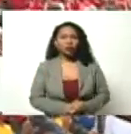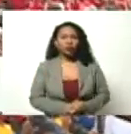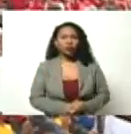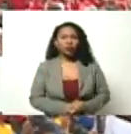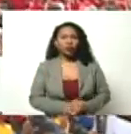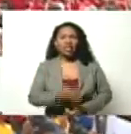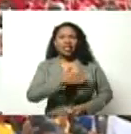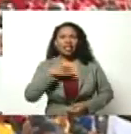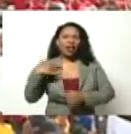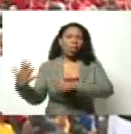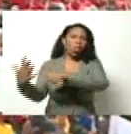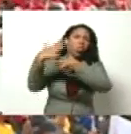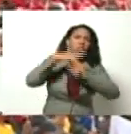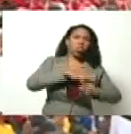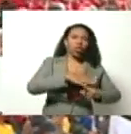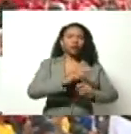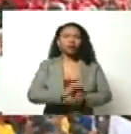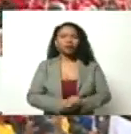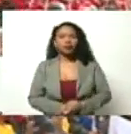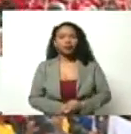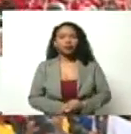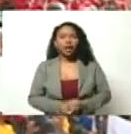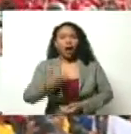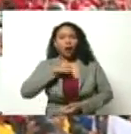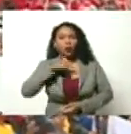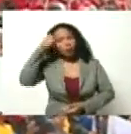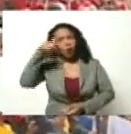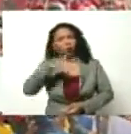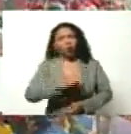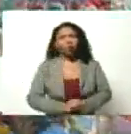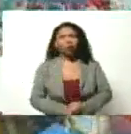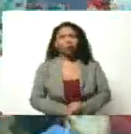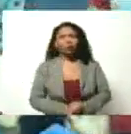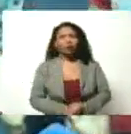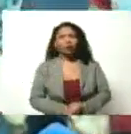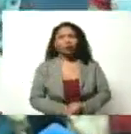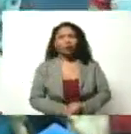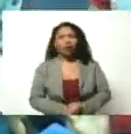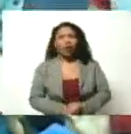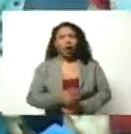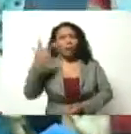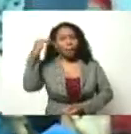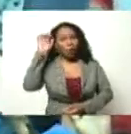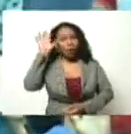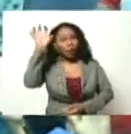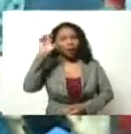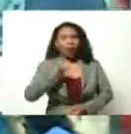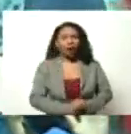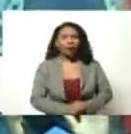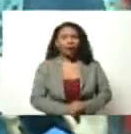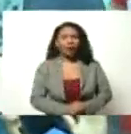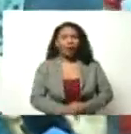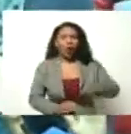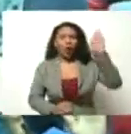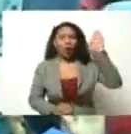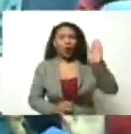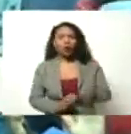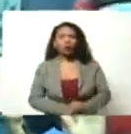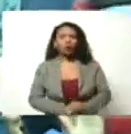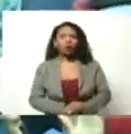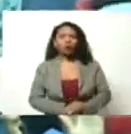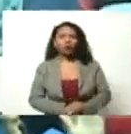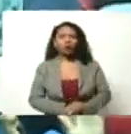quieren someter a nuestro pueblo por la patria lo juro